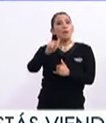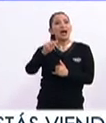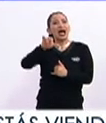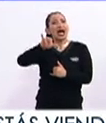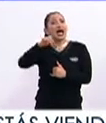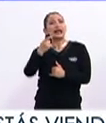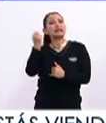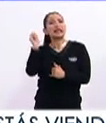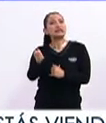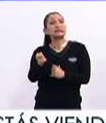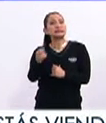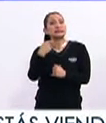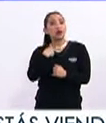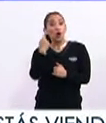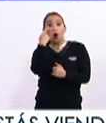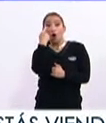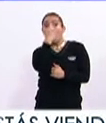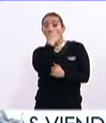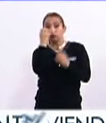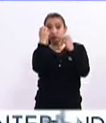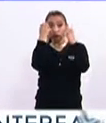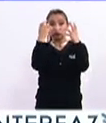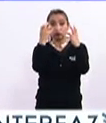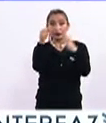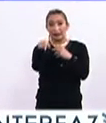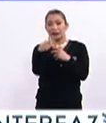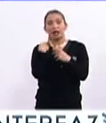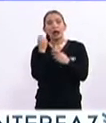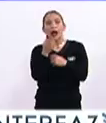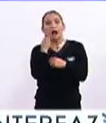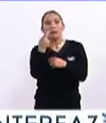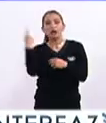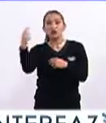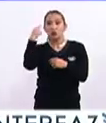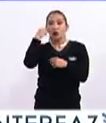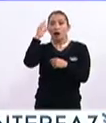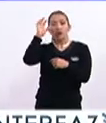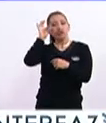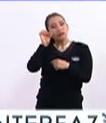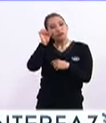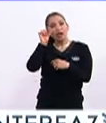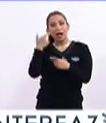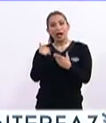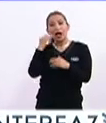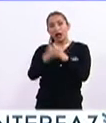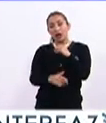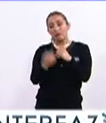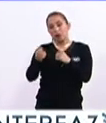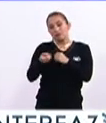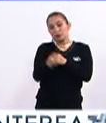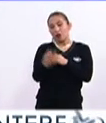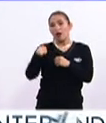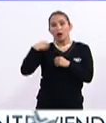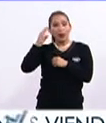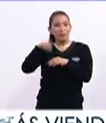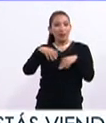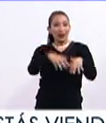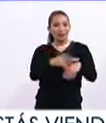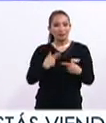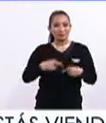que literalmente significa ojo saltón, y que se refiere a su ojo dormido, término común entre los